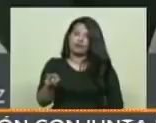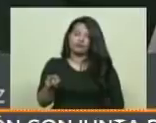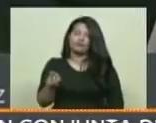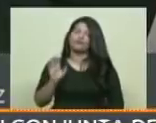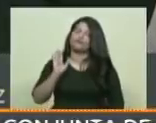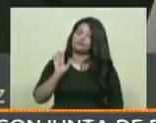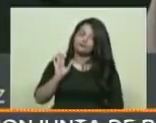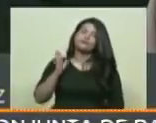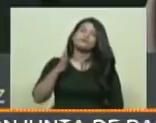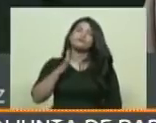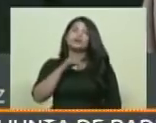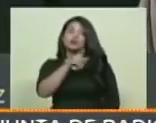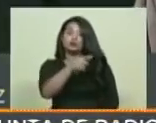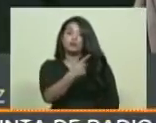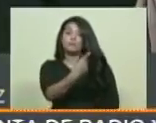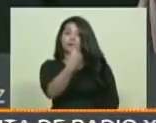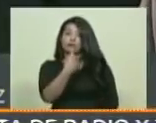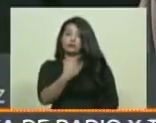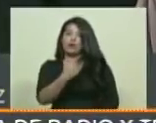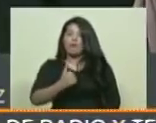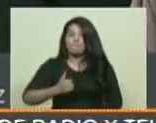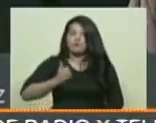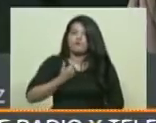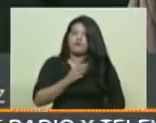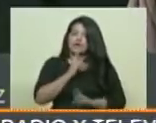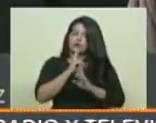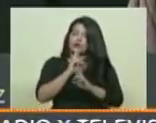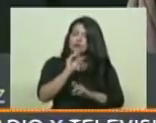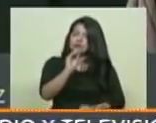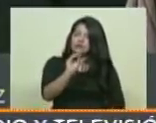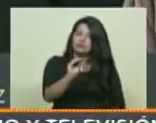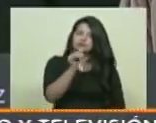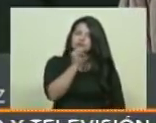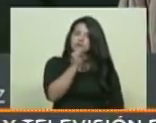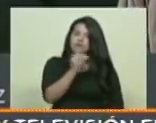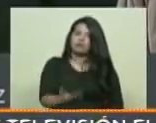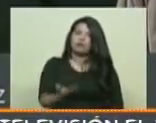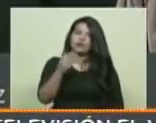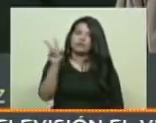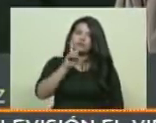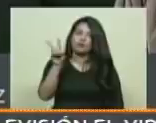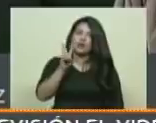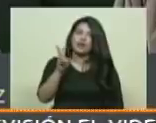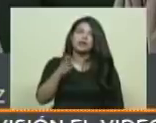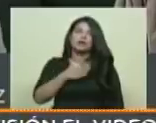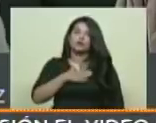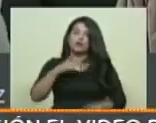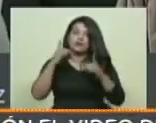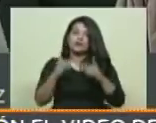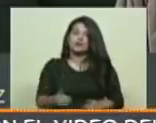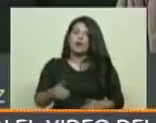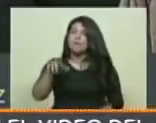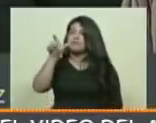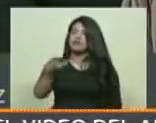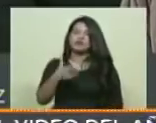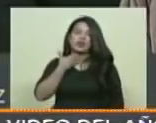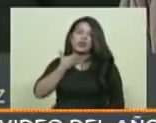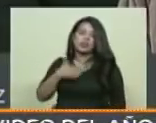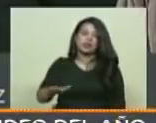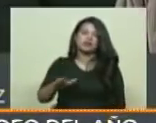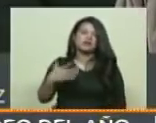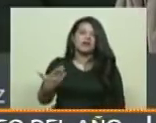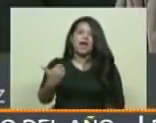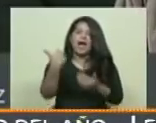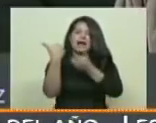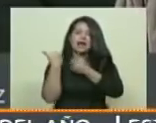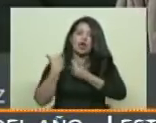quiero aprovechar su pregunta para también dar una información muy importante al país. Nosotros hemos decidido declarar persona non grata al encargado